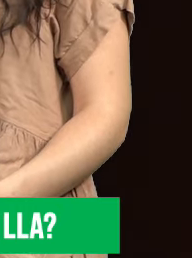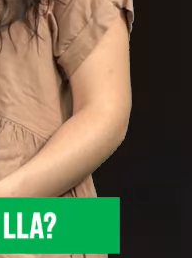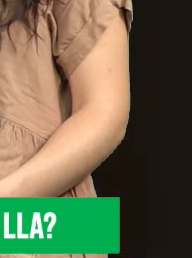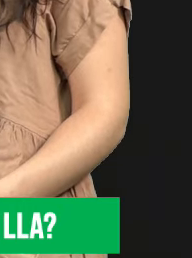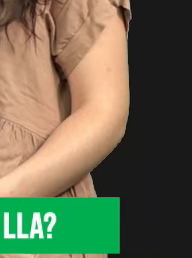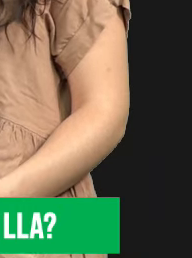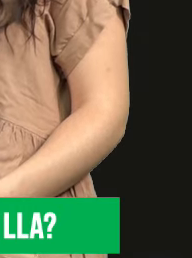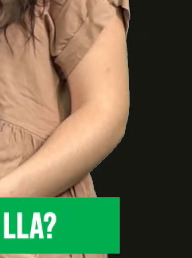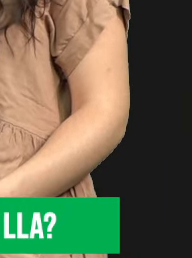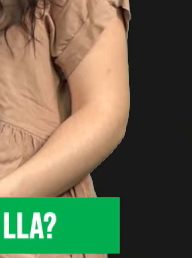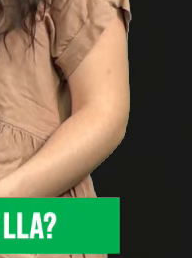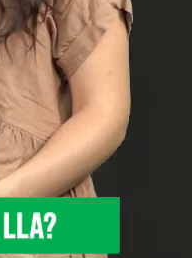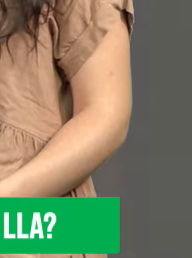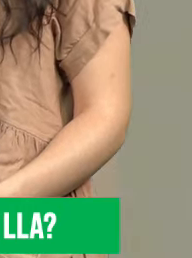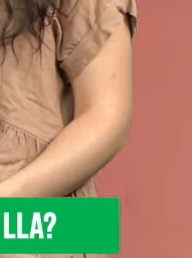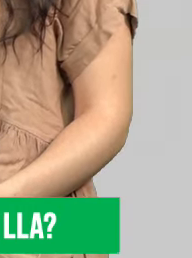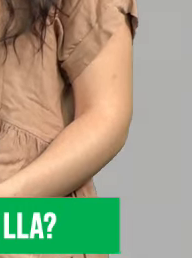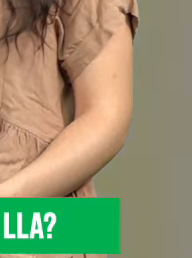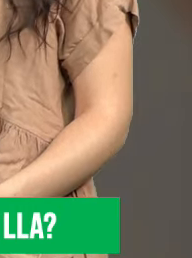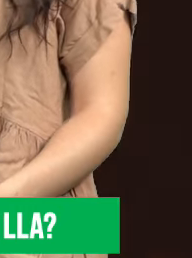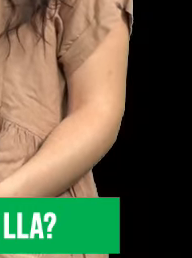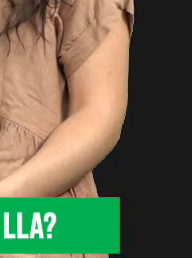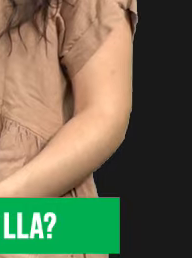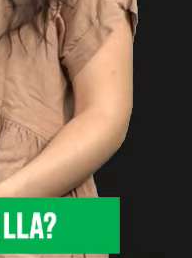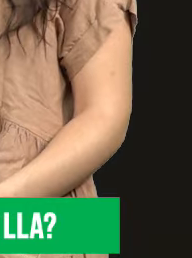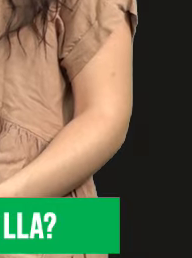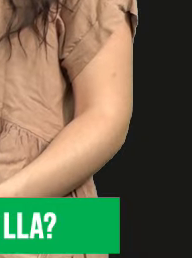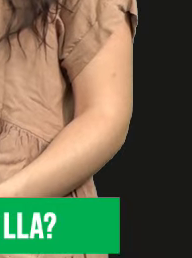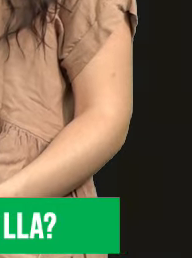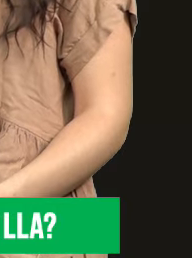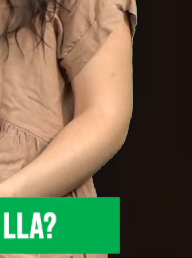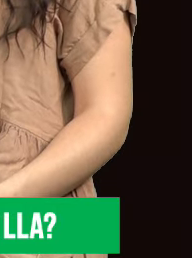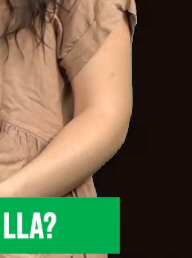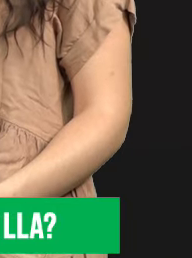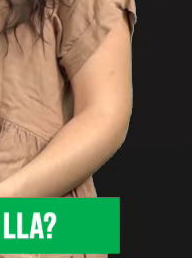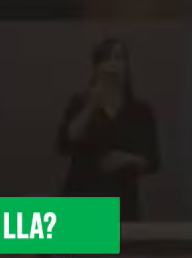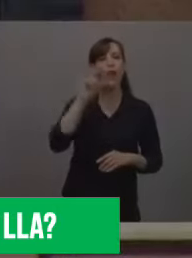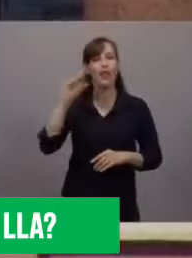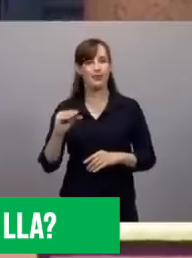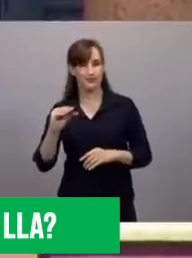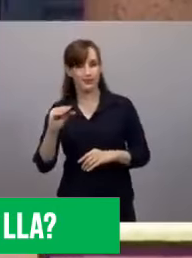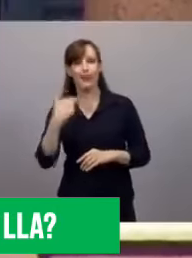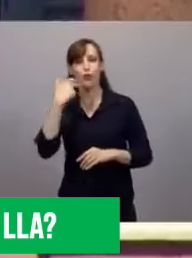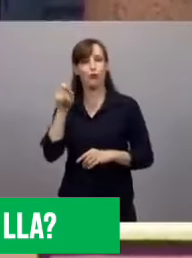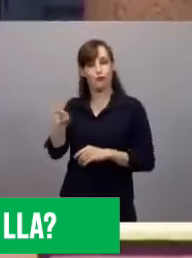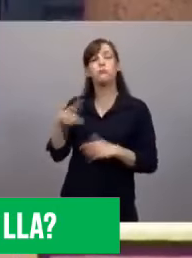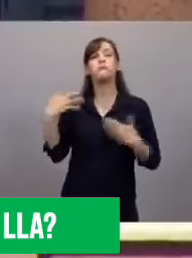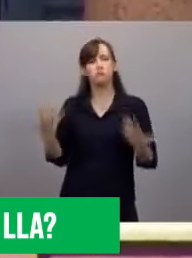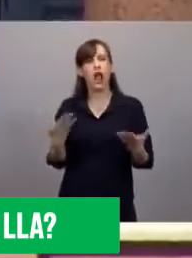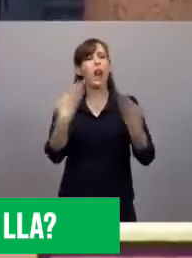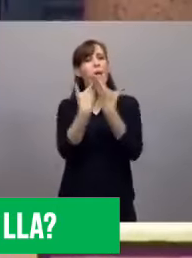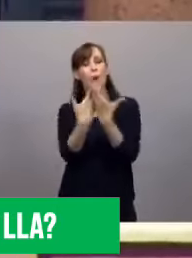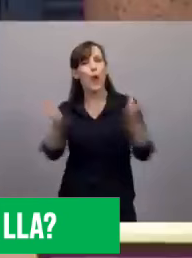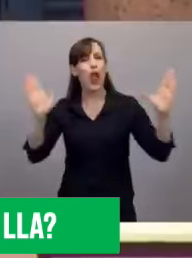que algunos economistas ya no hablan de estanflación, como sí anunció Milei en su discurso incluso